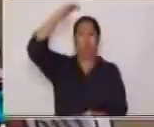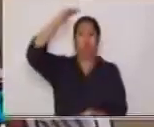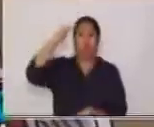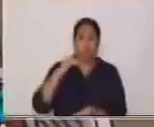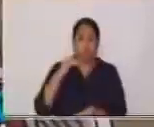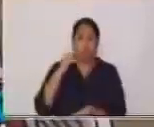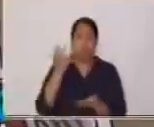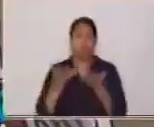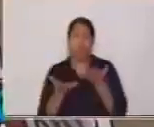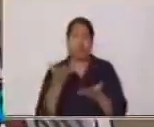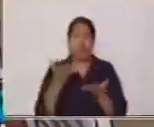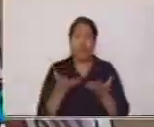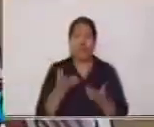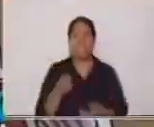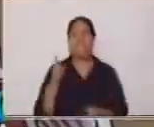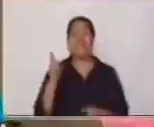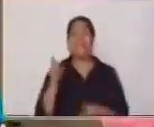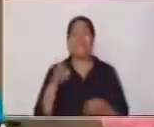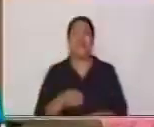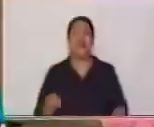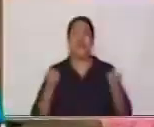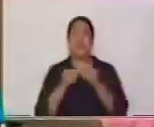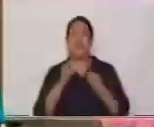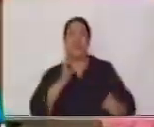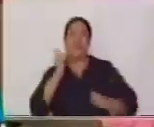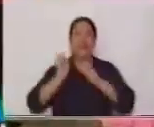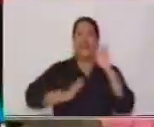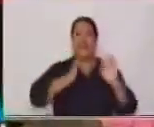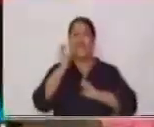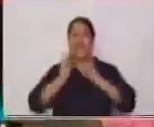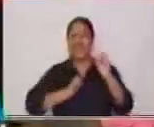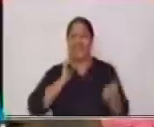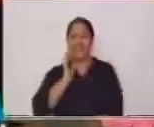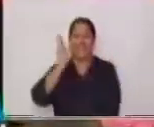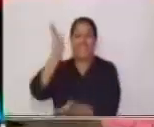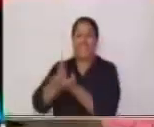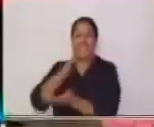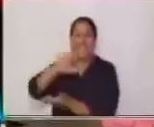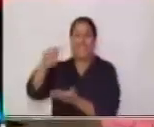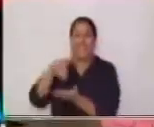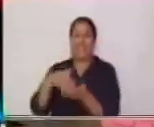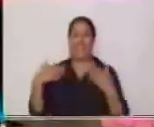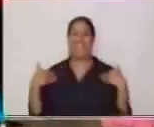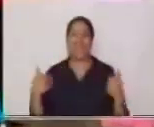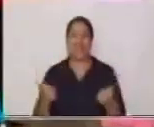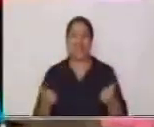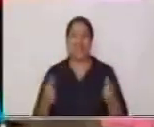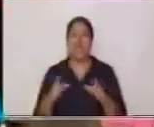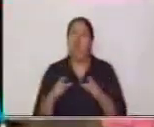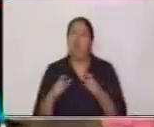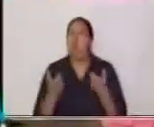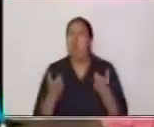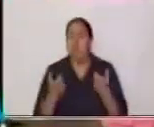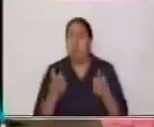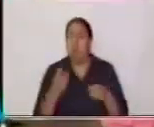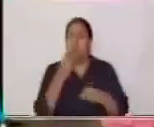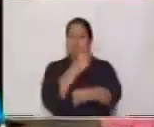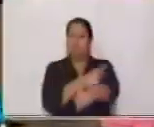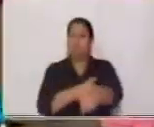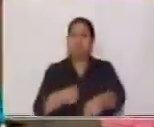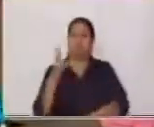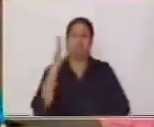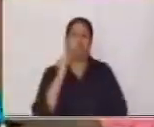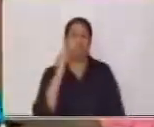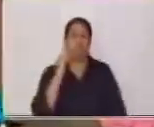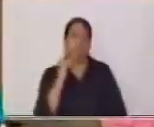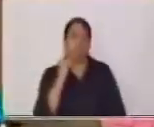peso, y para él eso es lo más emocionante de una visita al centro de salud. ¿Cómo puedes narrar tú una experiencia así? ¿Alguna